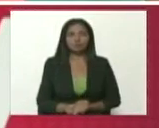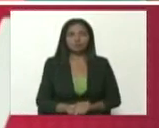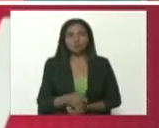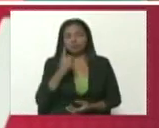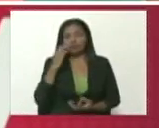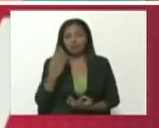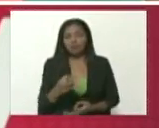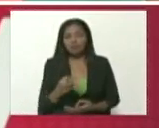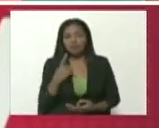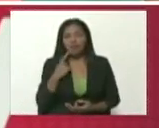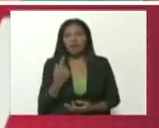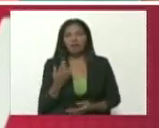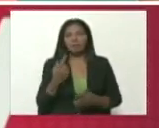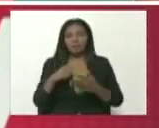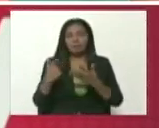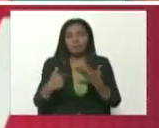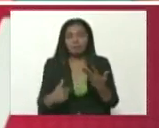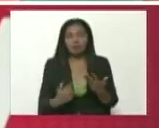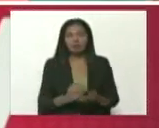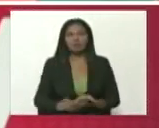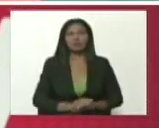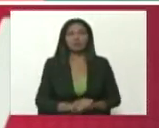Jesús Faría, Robexa,